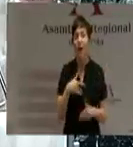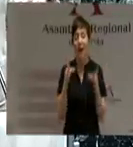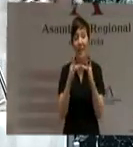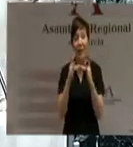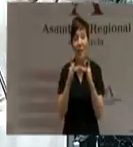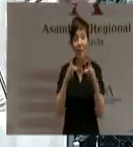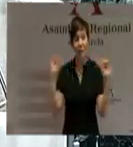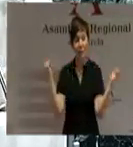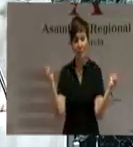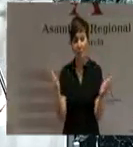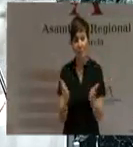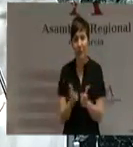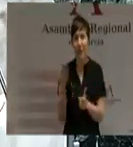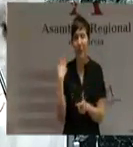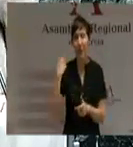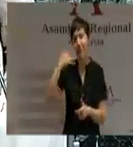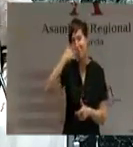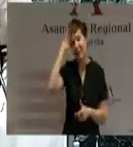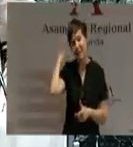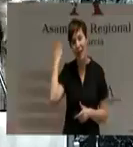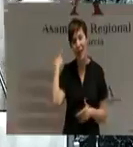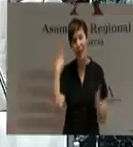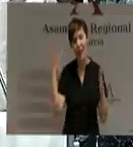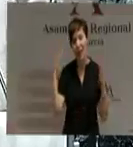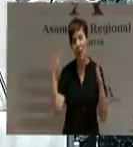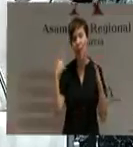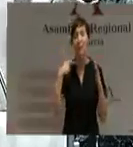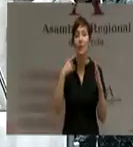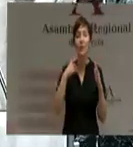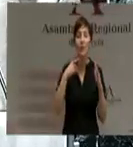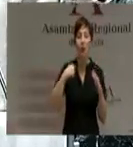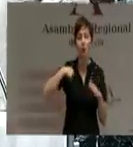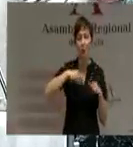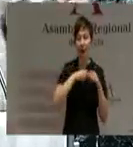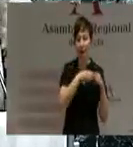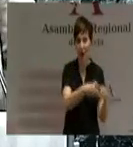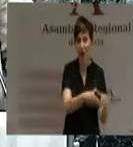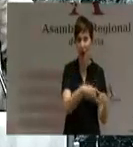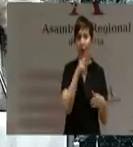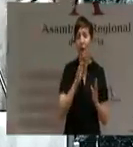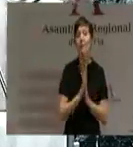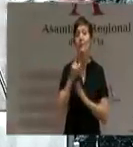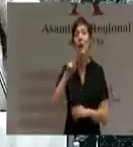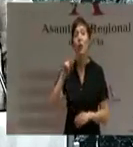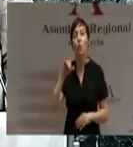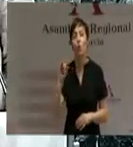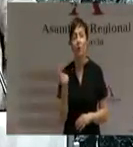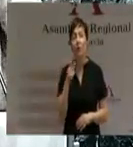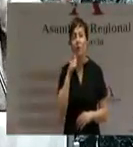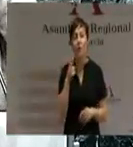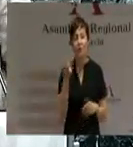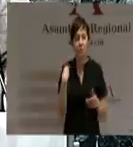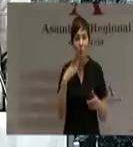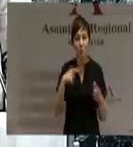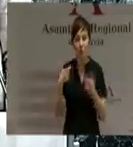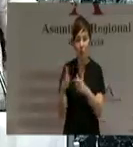las que teníamos cuando existía el Rosell y el Naval. Es verdad que el Hospital de Santa Lucía tiene mejores dependencias, mejores instalaciones,